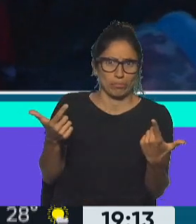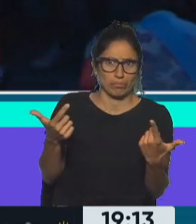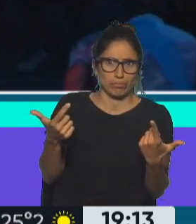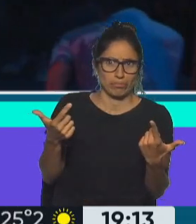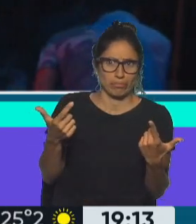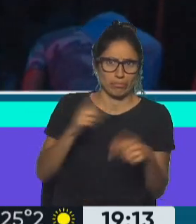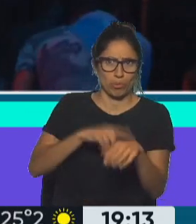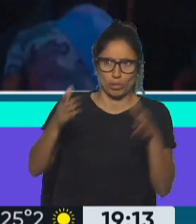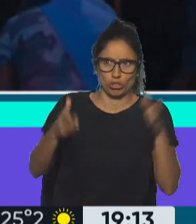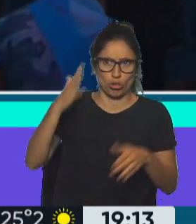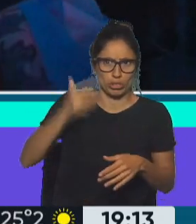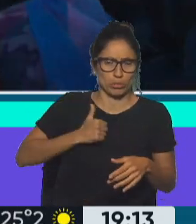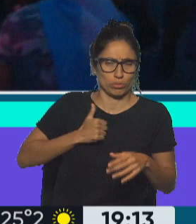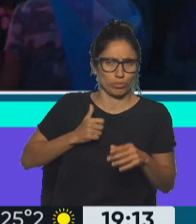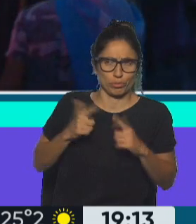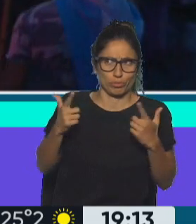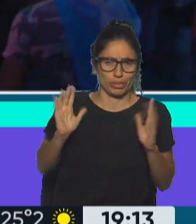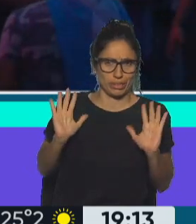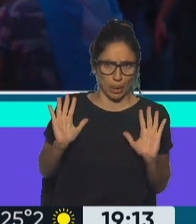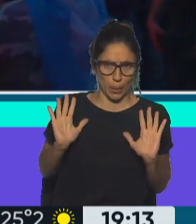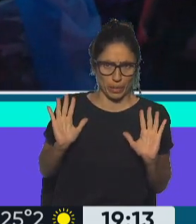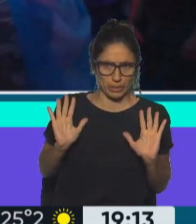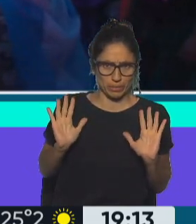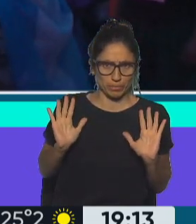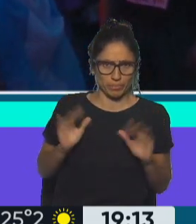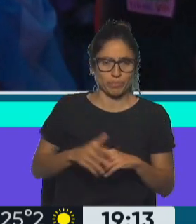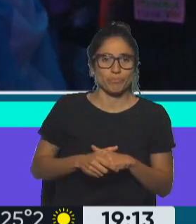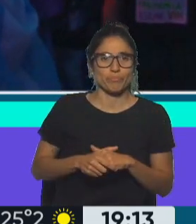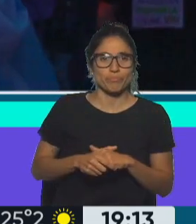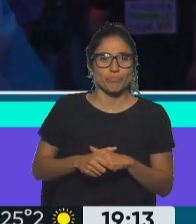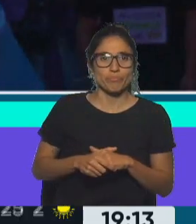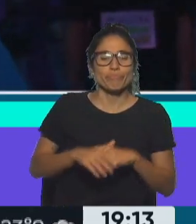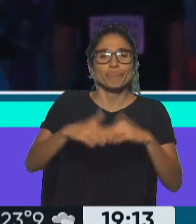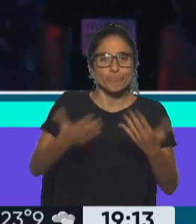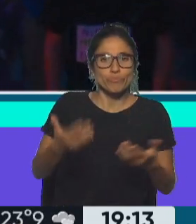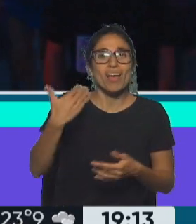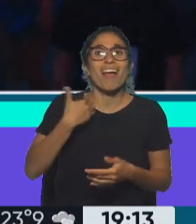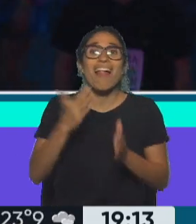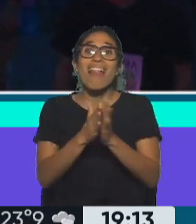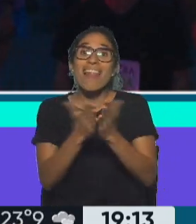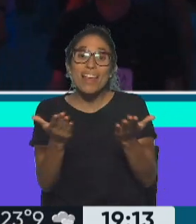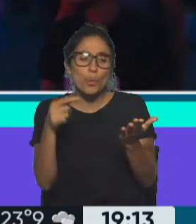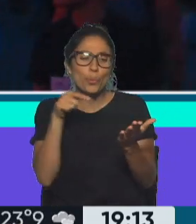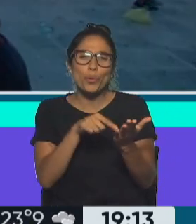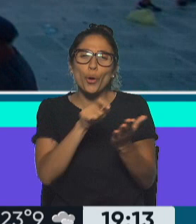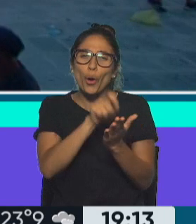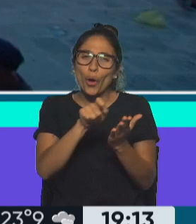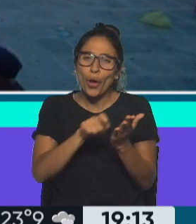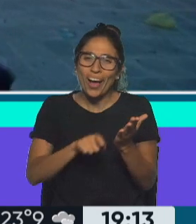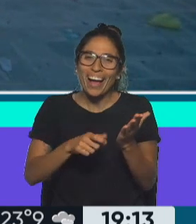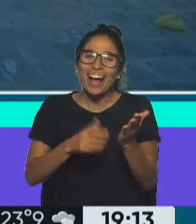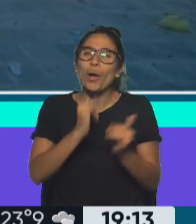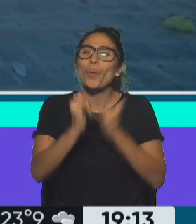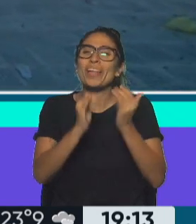mismo concepto. Así Sí. que, digamos, el libro se centró específicamente en las personas gays, porque las personas